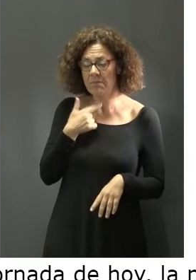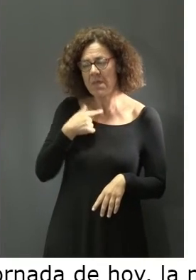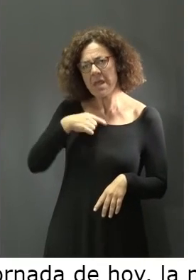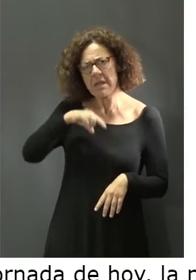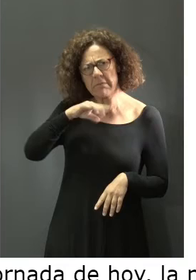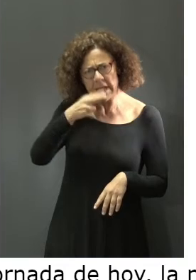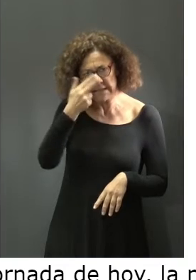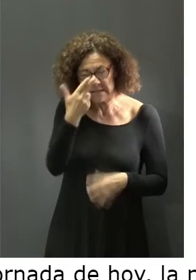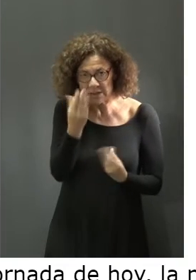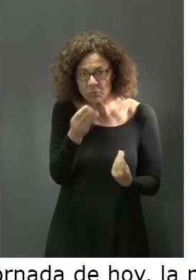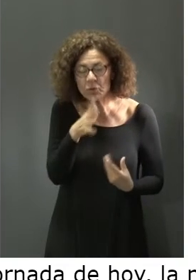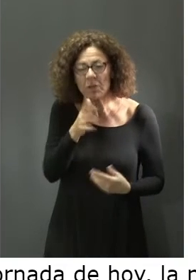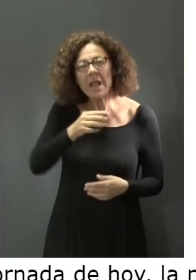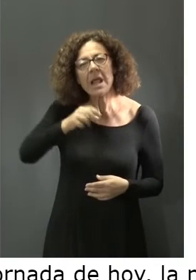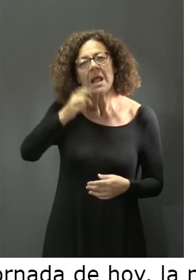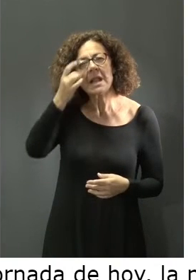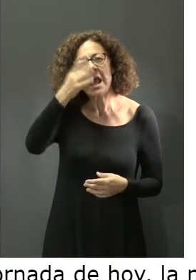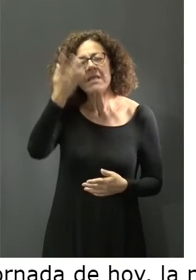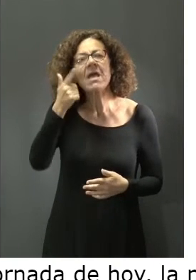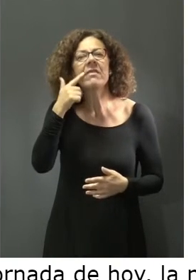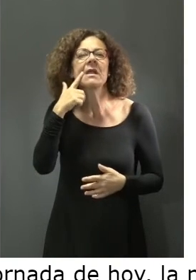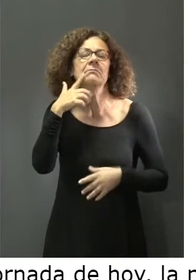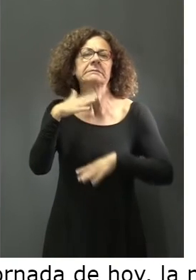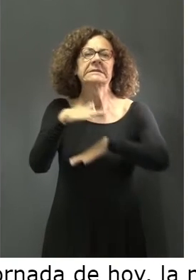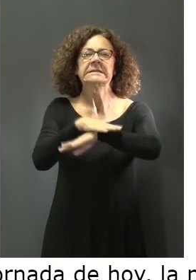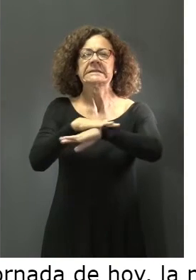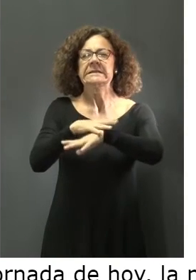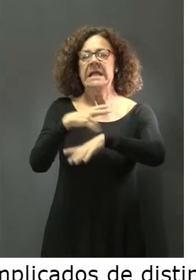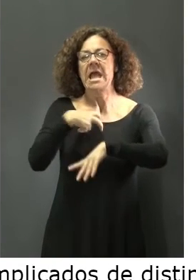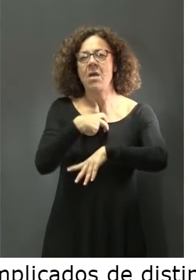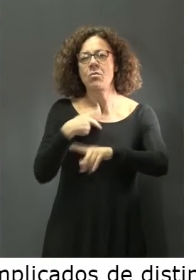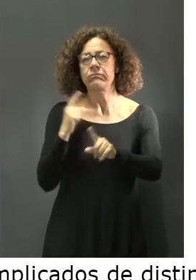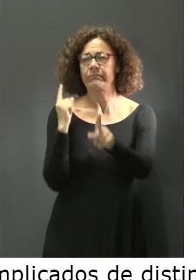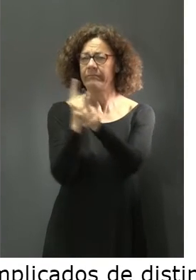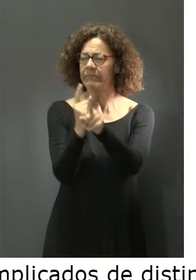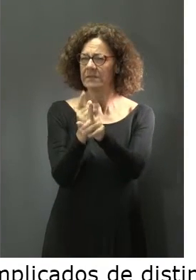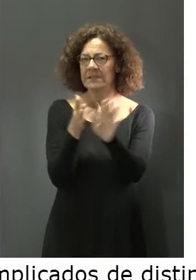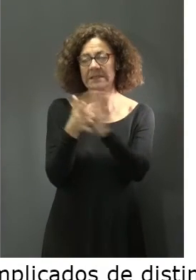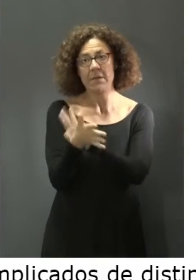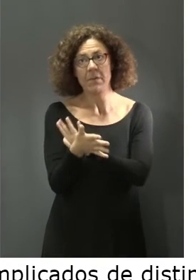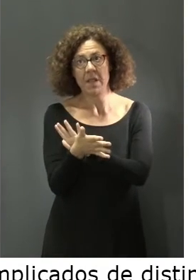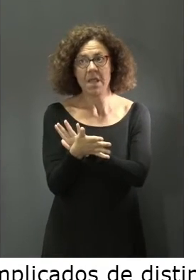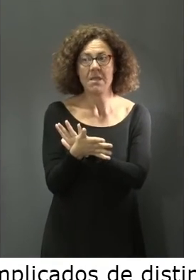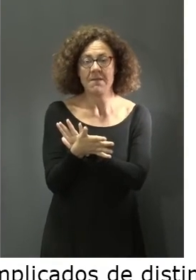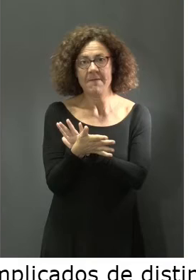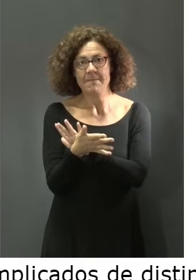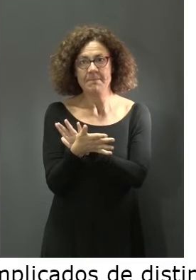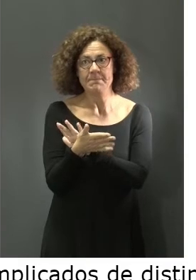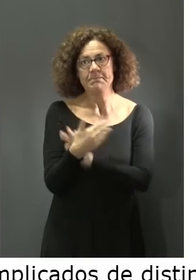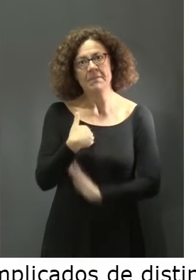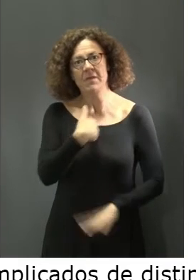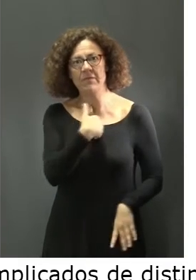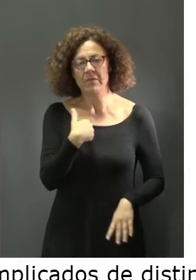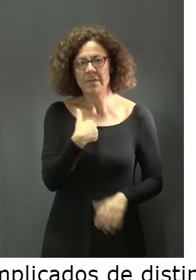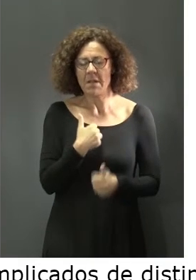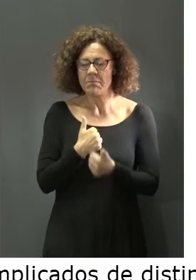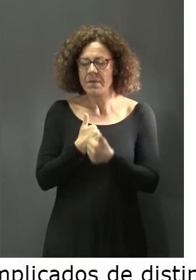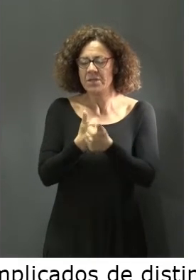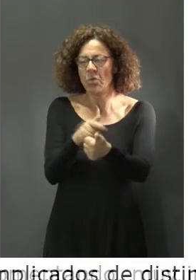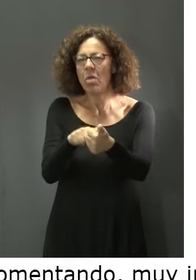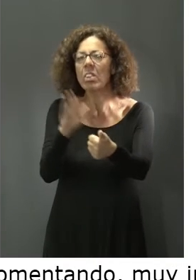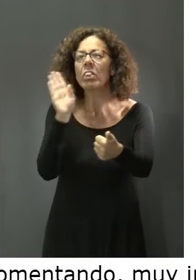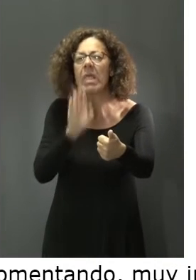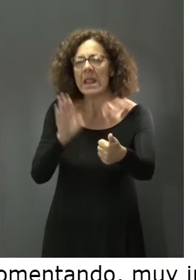interesante, porque esta idea que uno tiene del Ministerio Fiscal es casi siempre la de la persecución del delito,